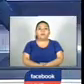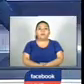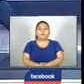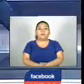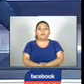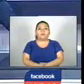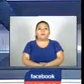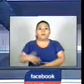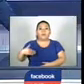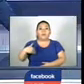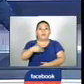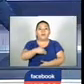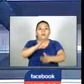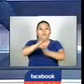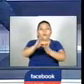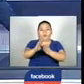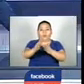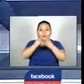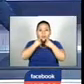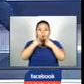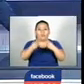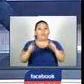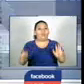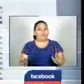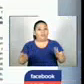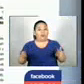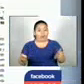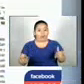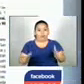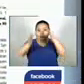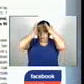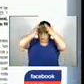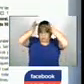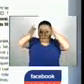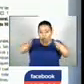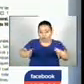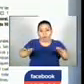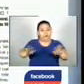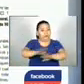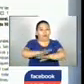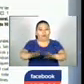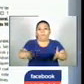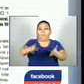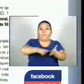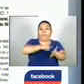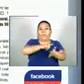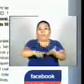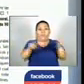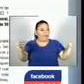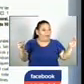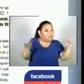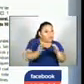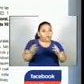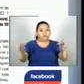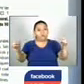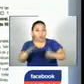Y el Ministerio de Cultura se pronunció en las últimas horas sobre la decisión de prohibir eventos masivos con el anuncio de cierre de espacios,